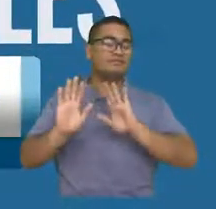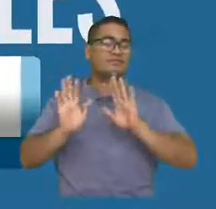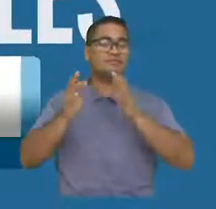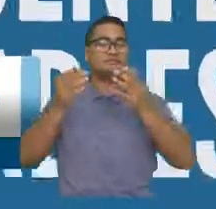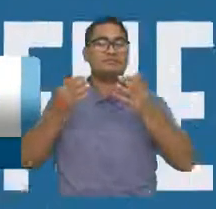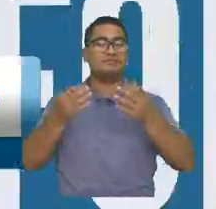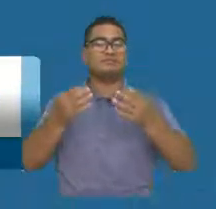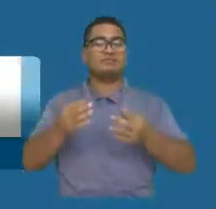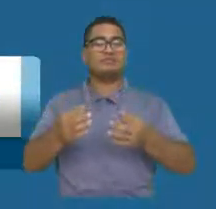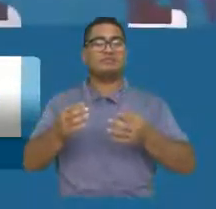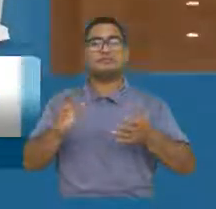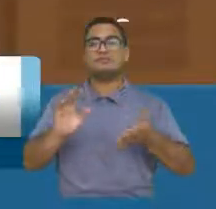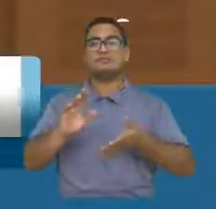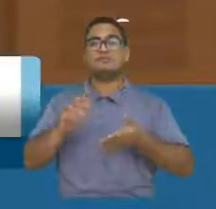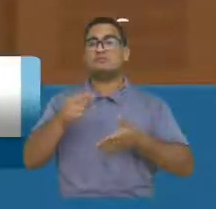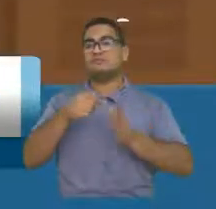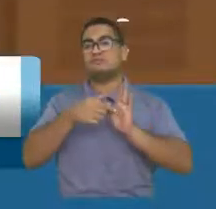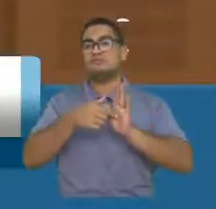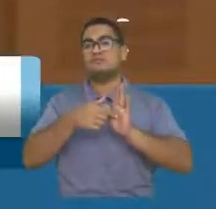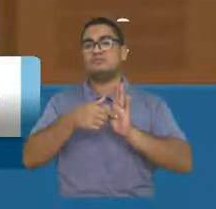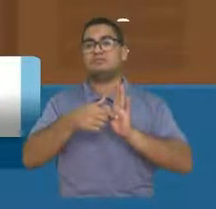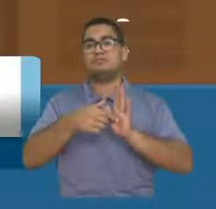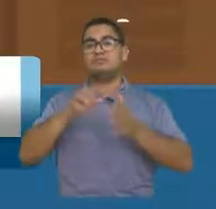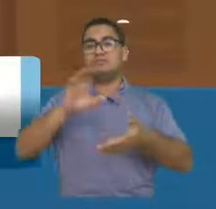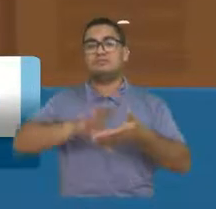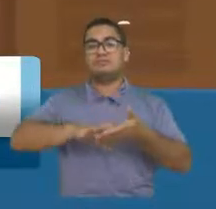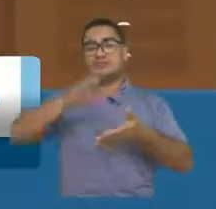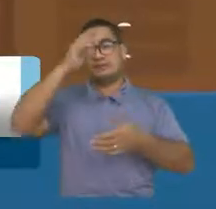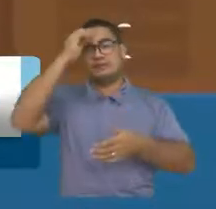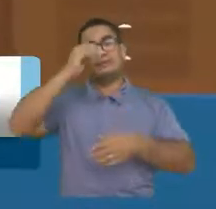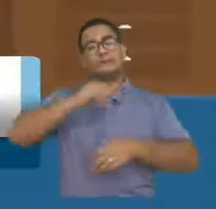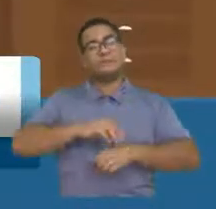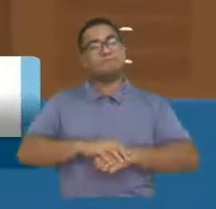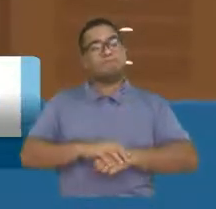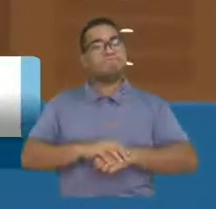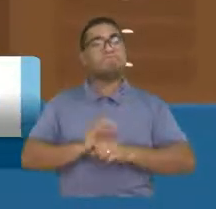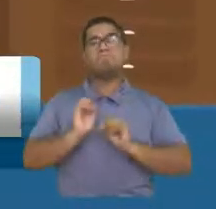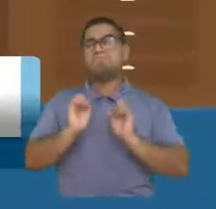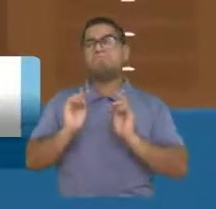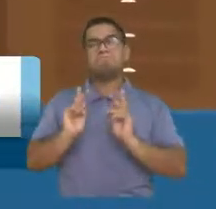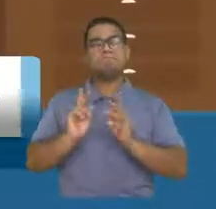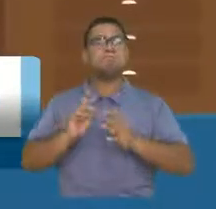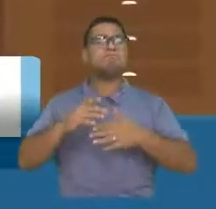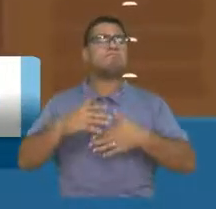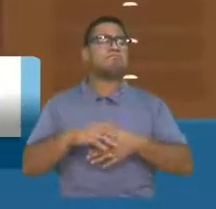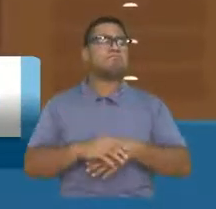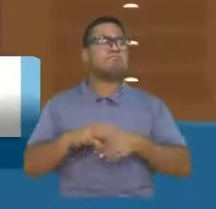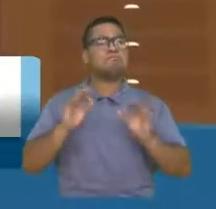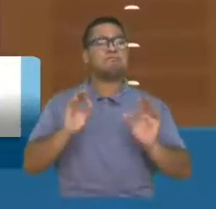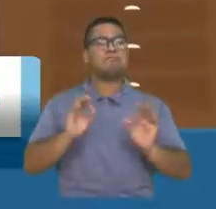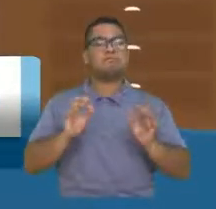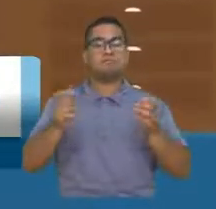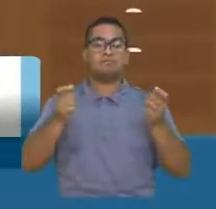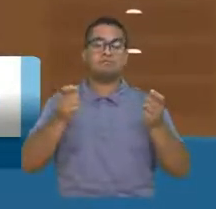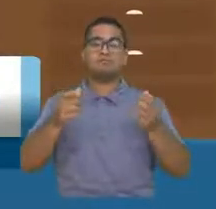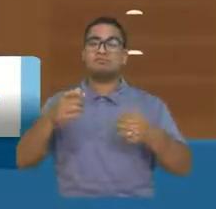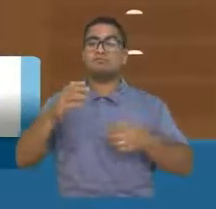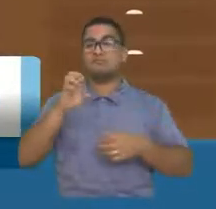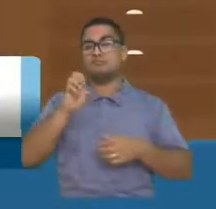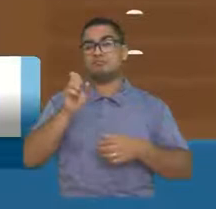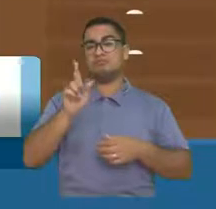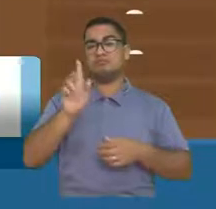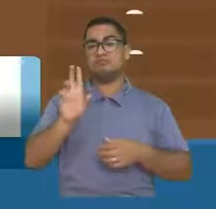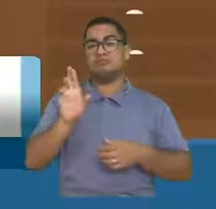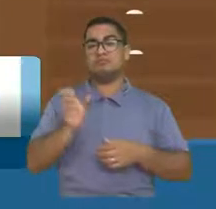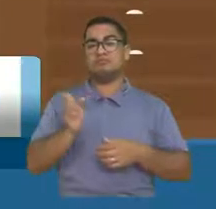a indignar también, cuando nos aprendemos a indignar también por lo que nos pasa, también aprendemos a controlar el estrés.